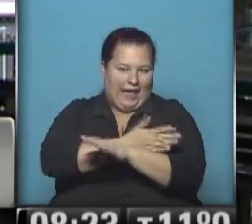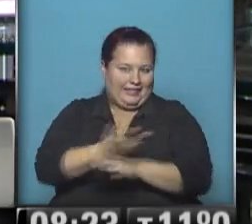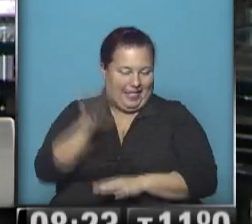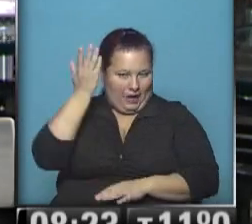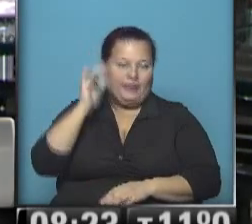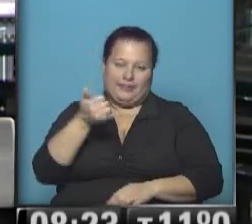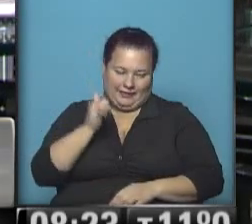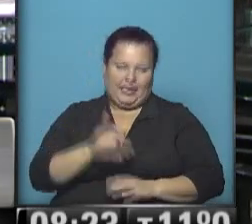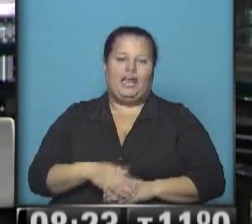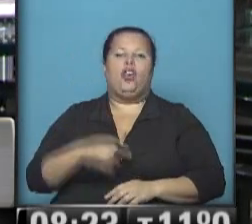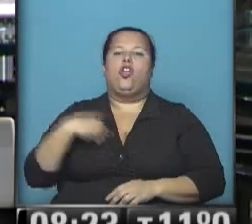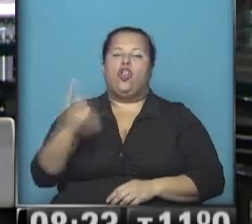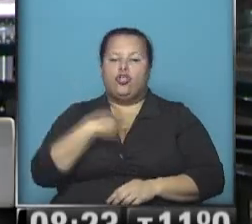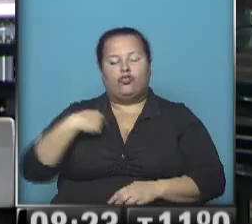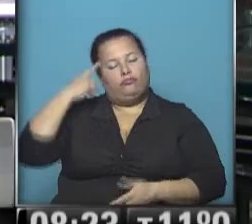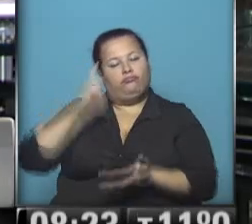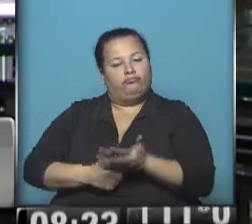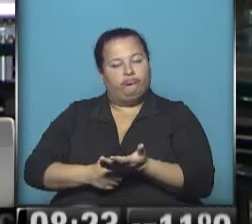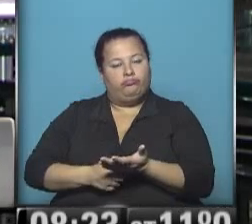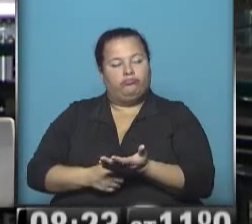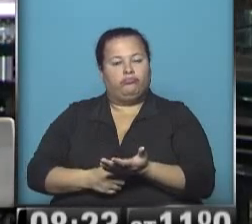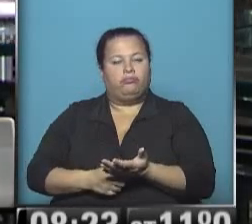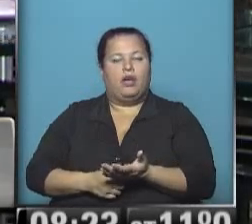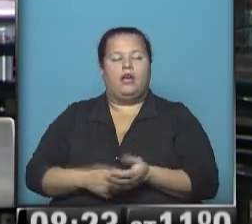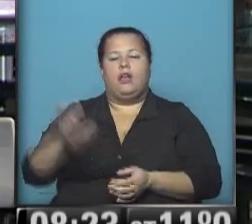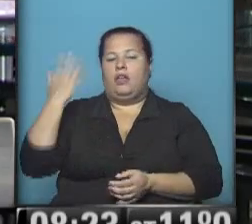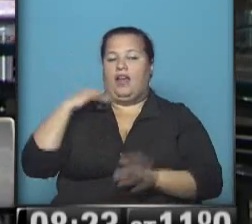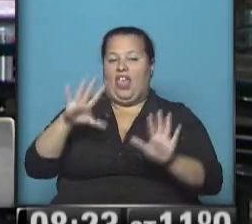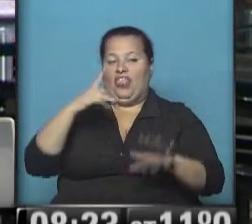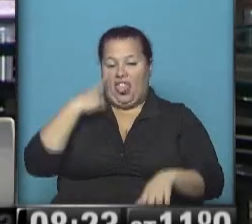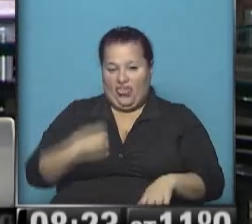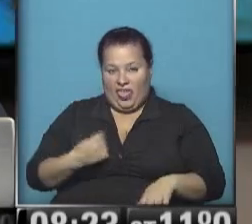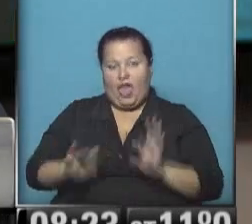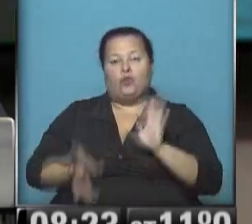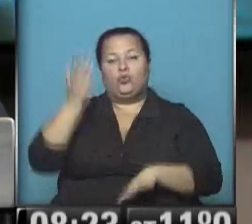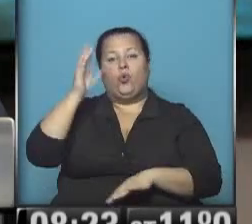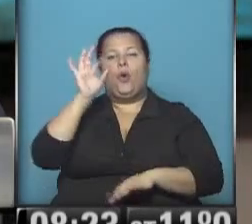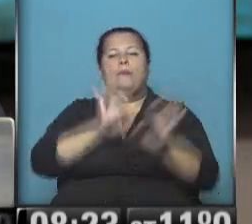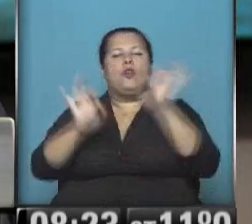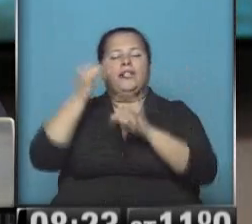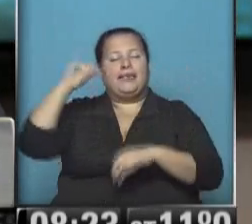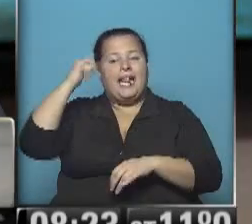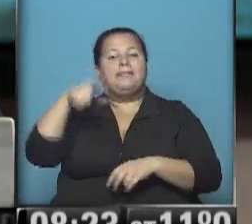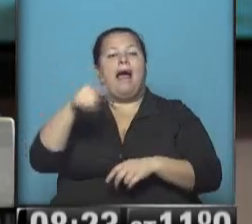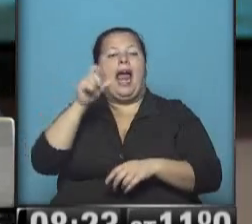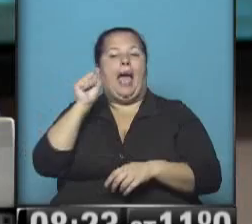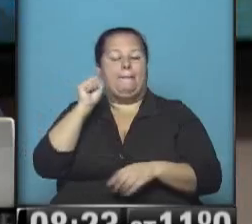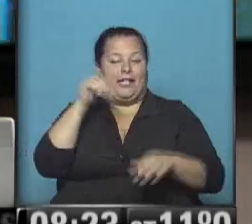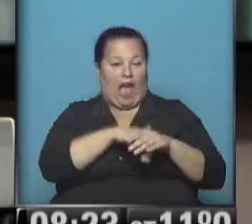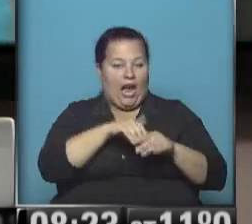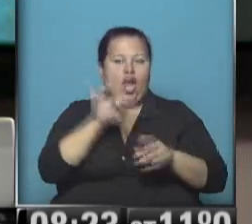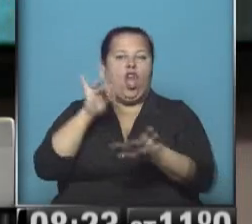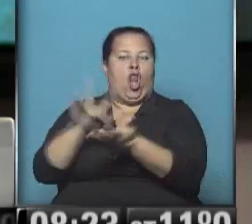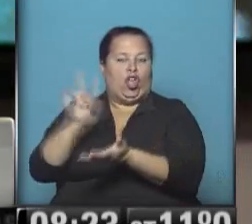así es no nosotros decidimos en el hace 10 días subir la tasa de interés en pesos para el ahorro sin